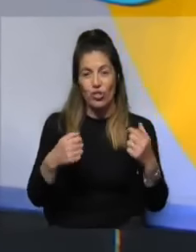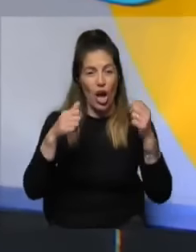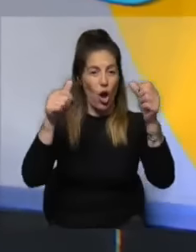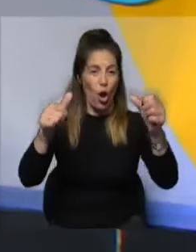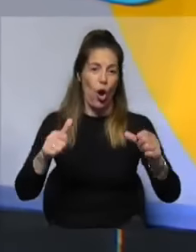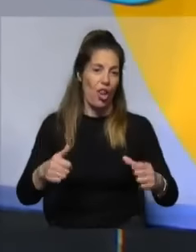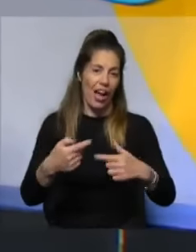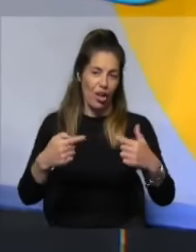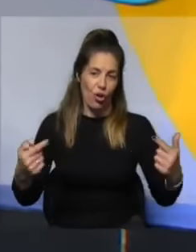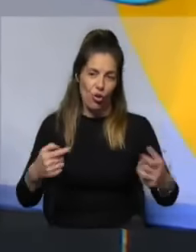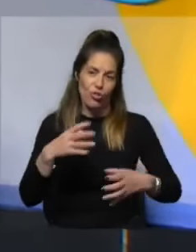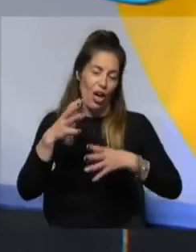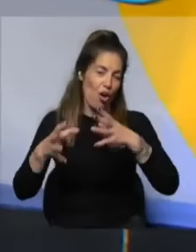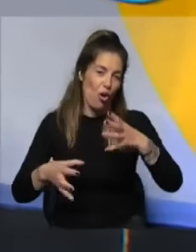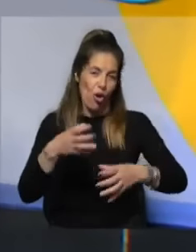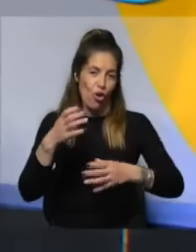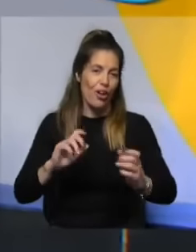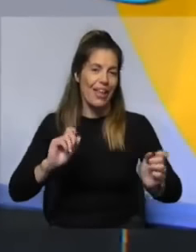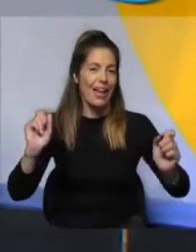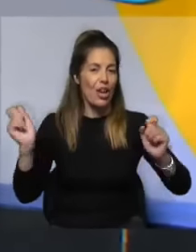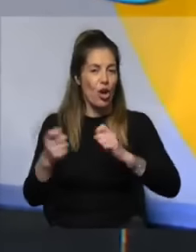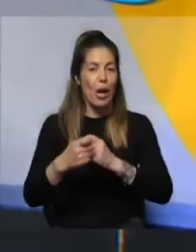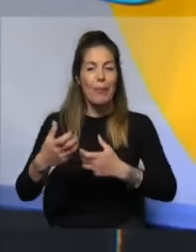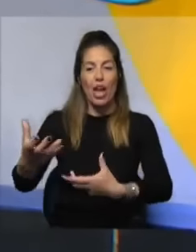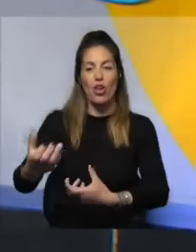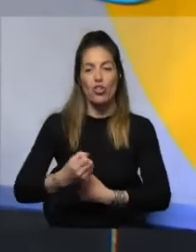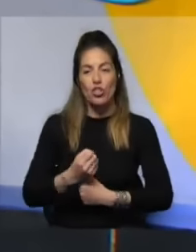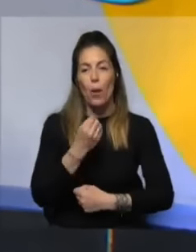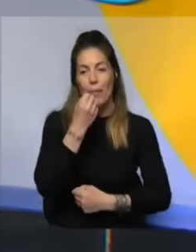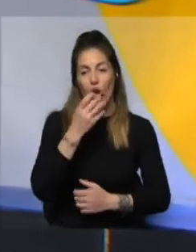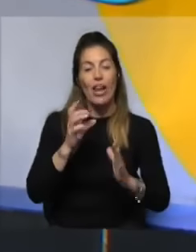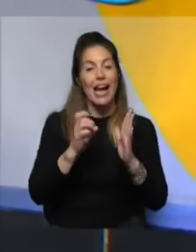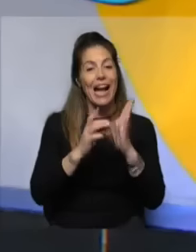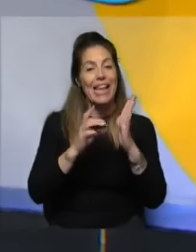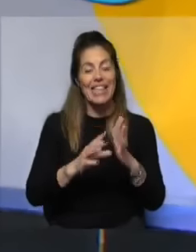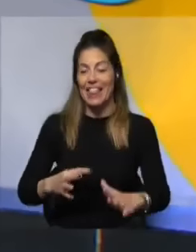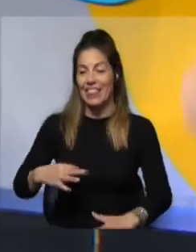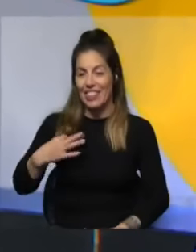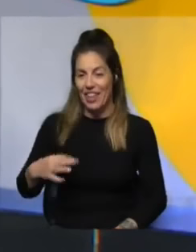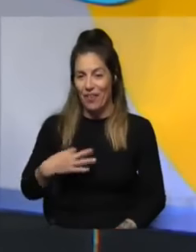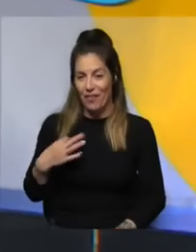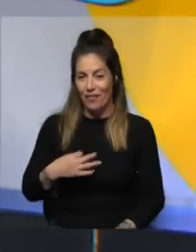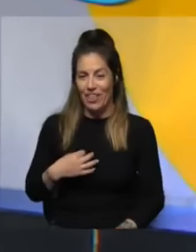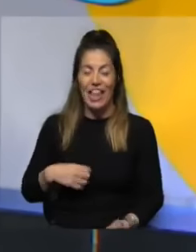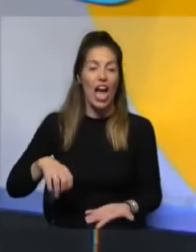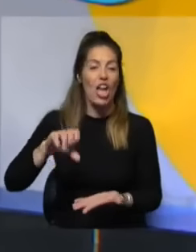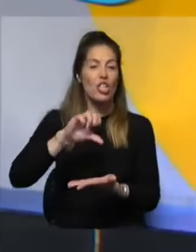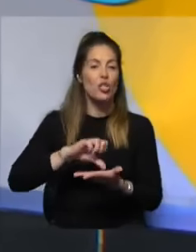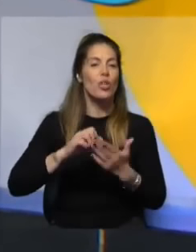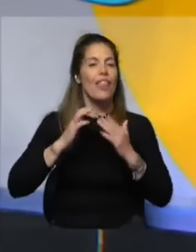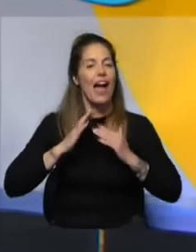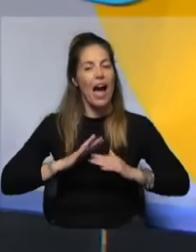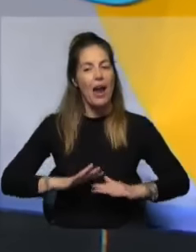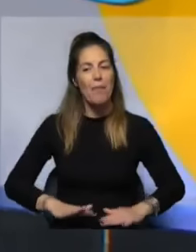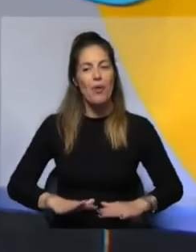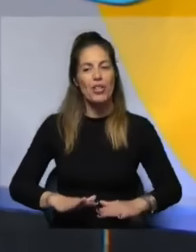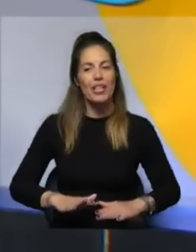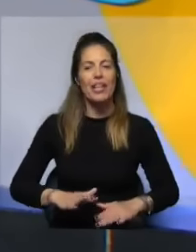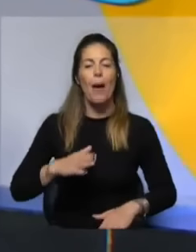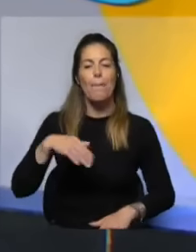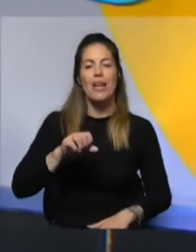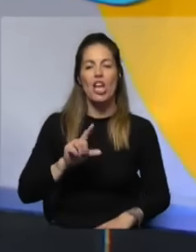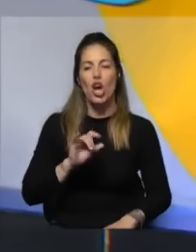objetos y colores, que nos cambia, que nos ayuda a tener una mejor calidad de vida. Señores, señores, Ciudad Armónica Colmeloni, que seguimos